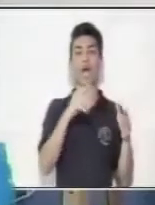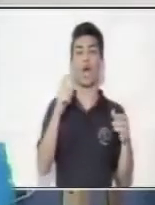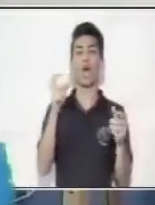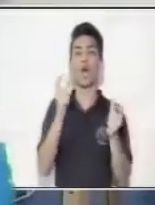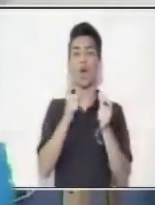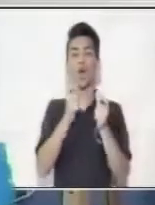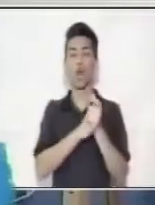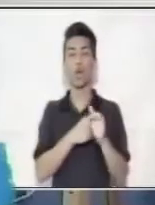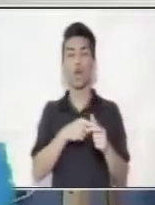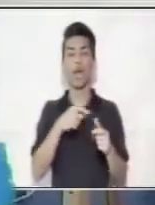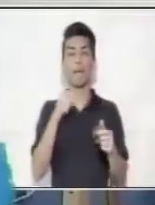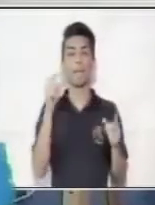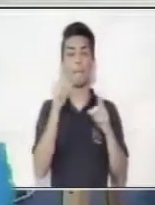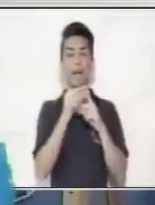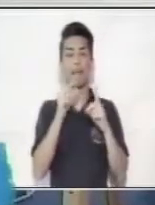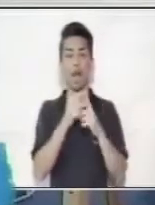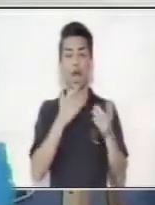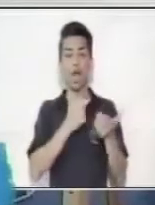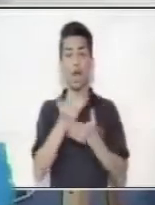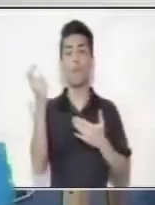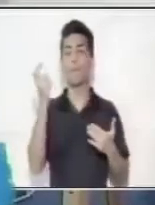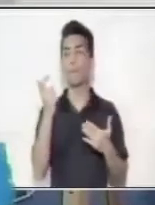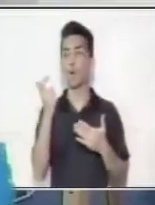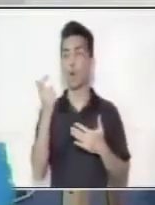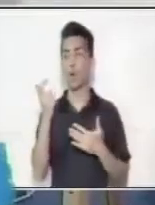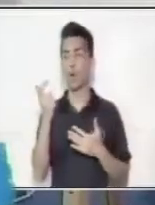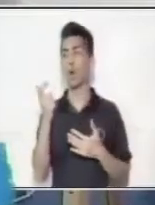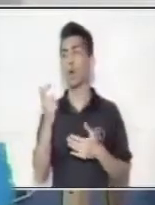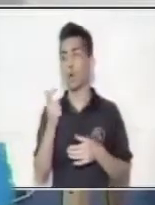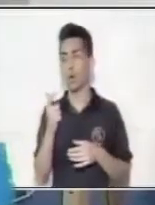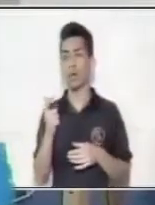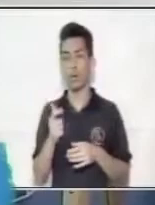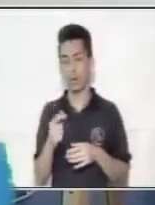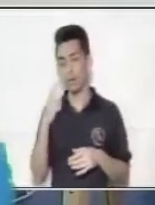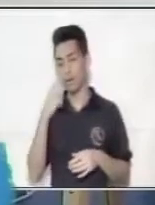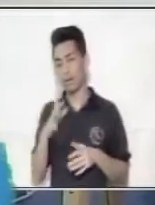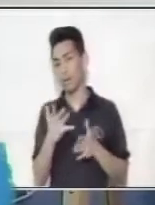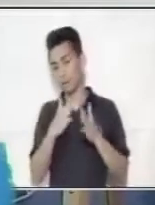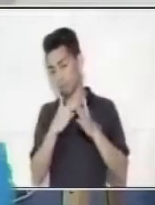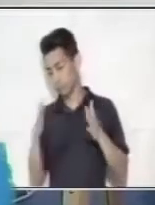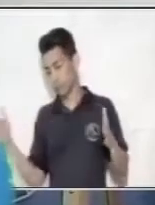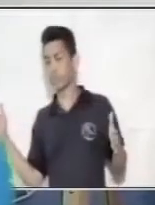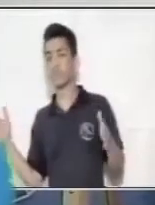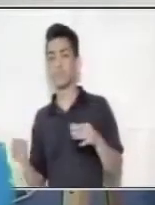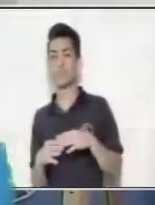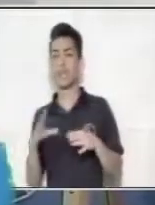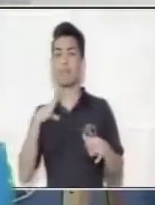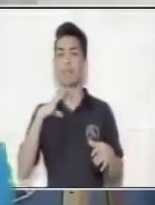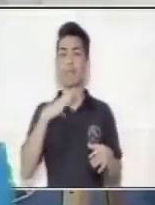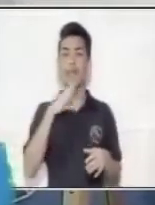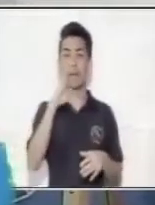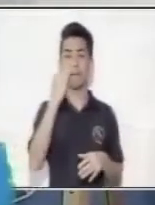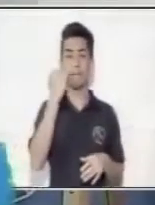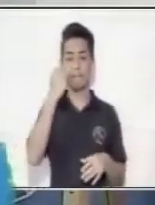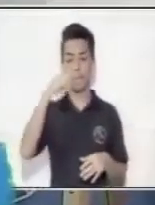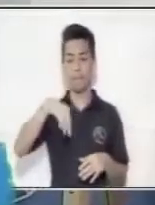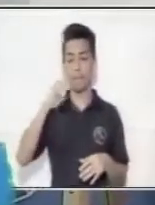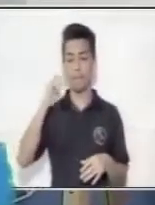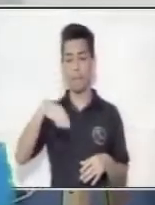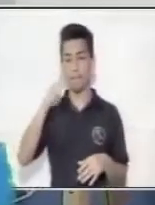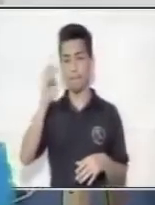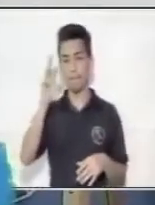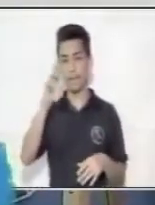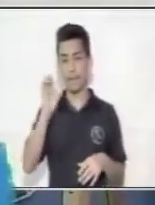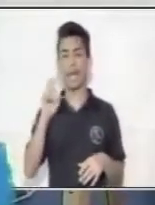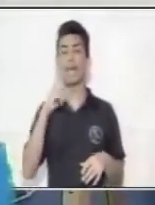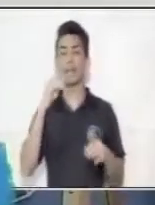del sujeto o el predicado, pero se clasifica como bimembre porque tiene las funciones de la sintaxis, que son las funciones